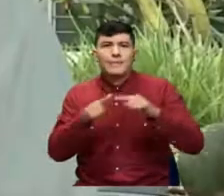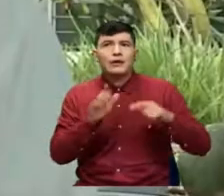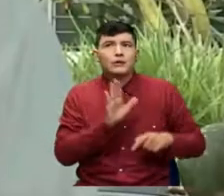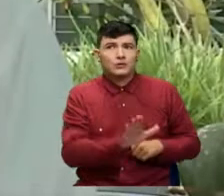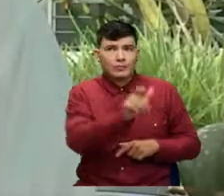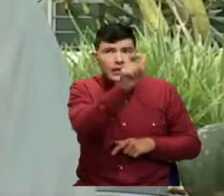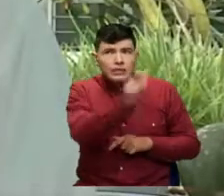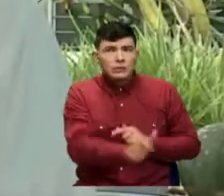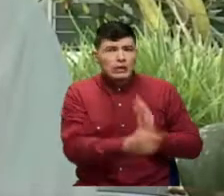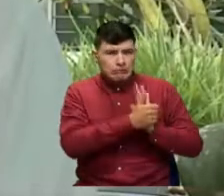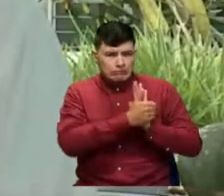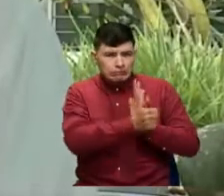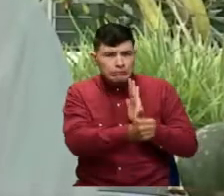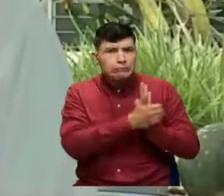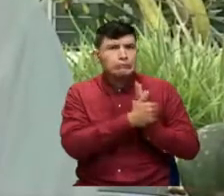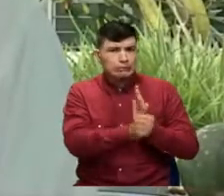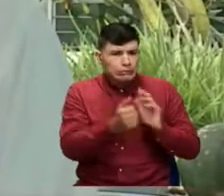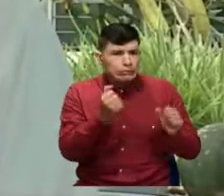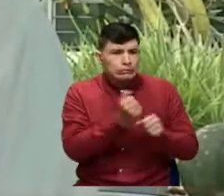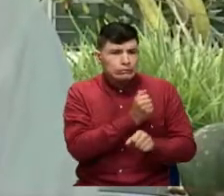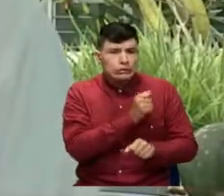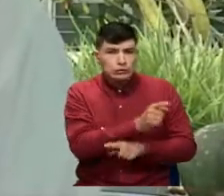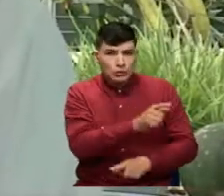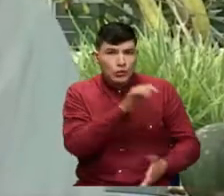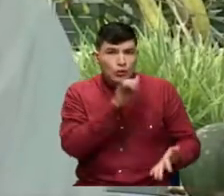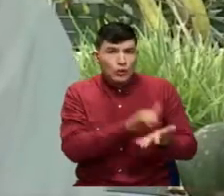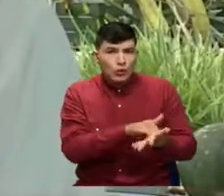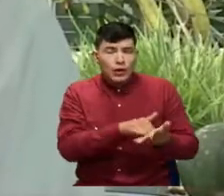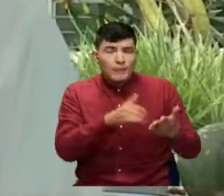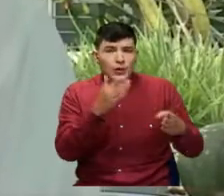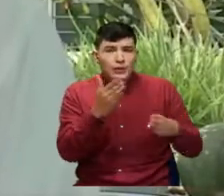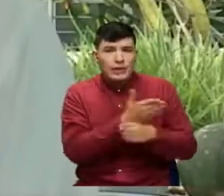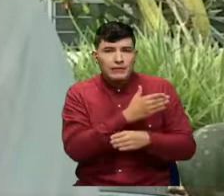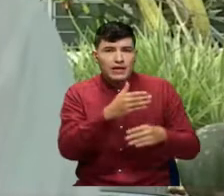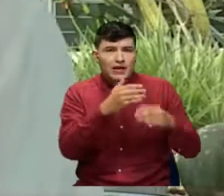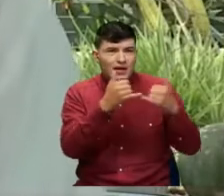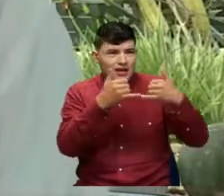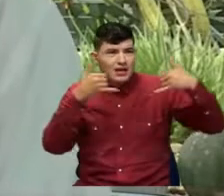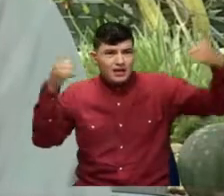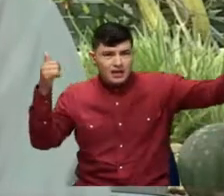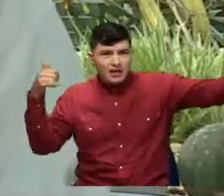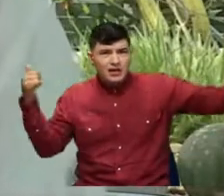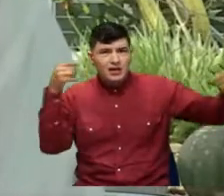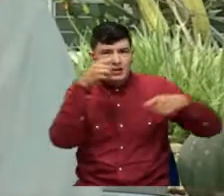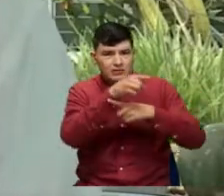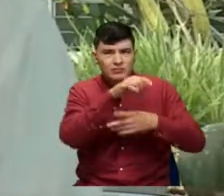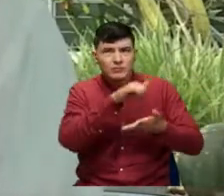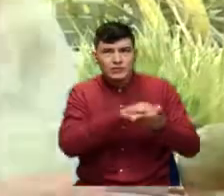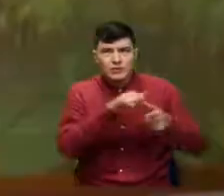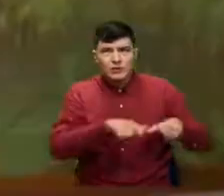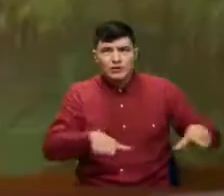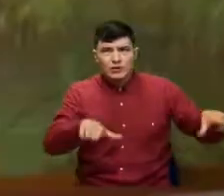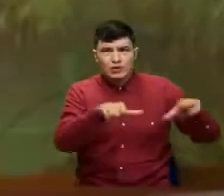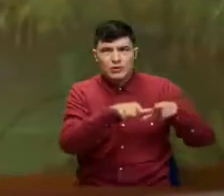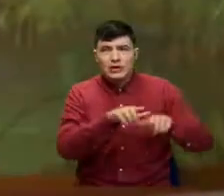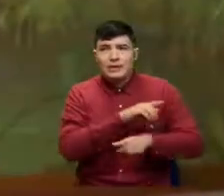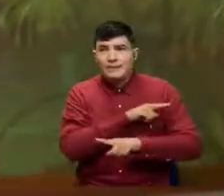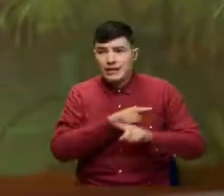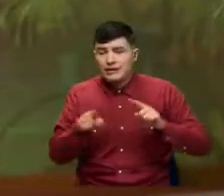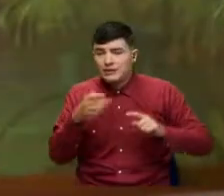allí en el acueducto había presentado un accidente de tipo eléctrico al intervenir un activo que estaba pues energizado